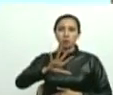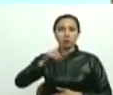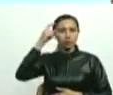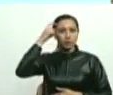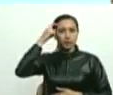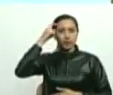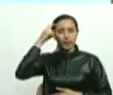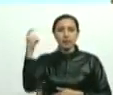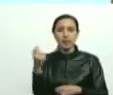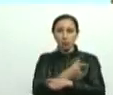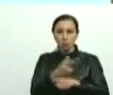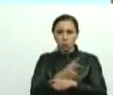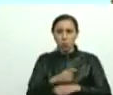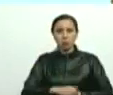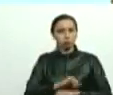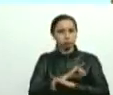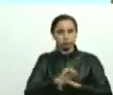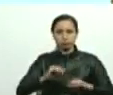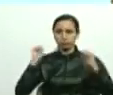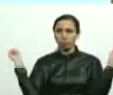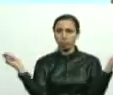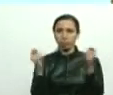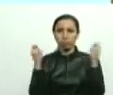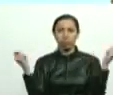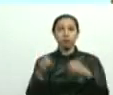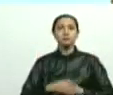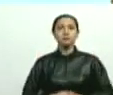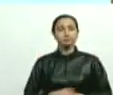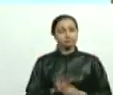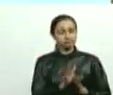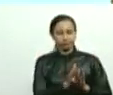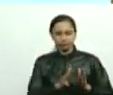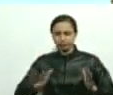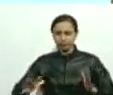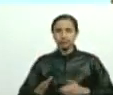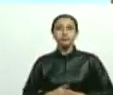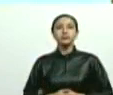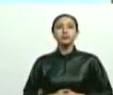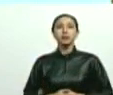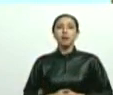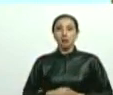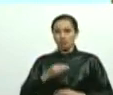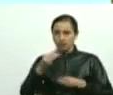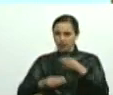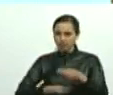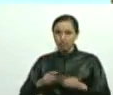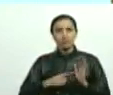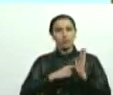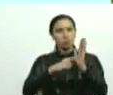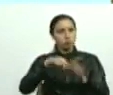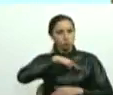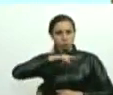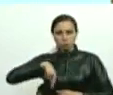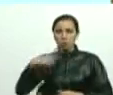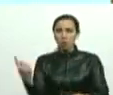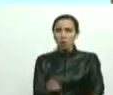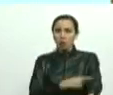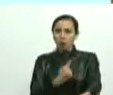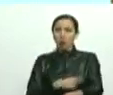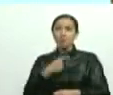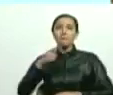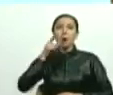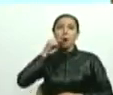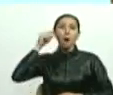de agosto, cierre de la campaña, sea una campaña para eso, para mostrarnos como hermanos, como hermanas, con